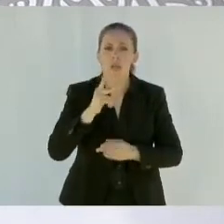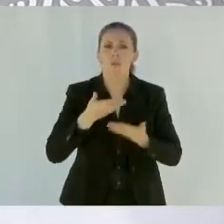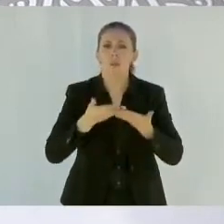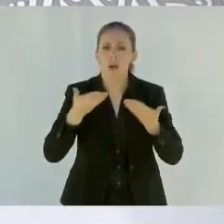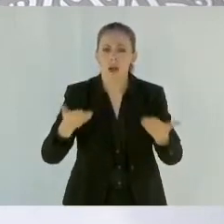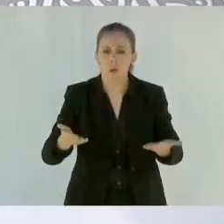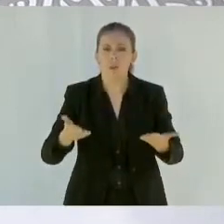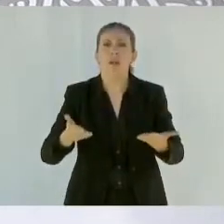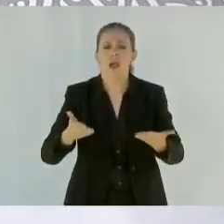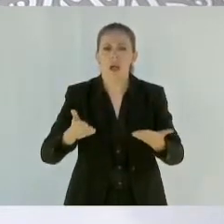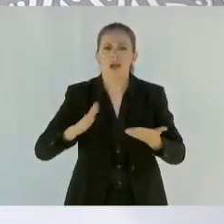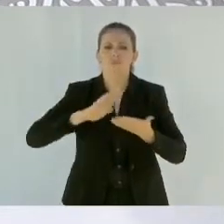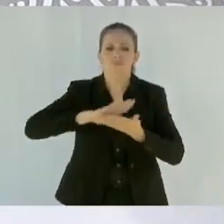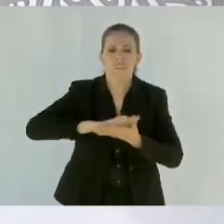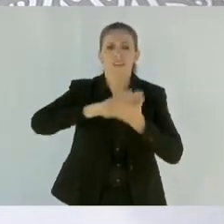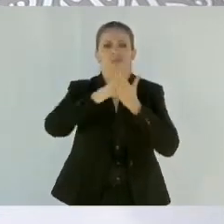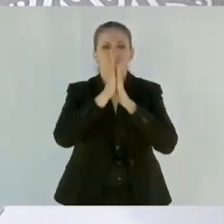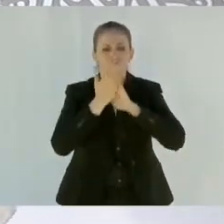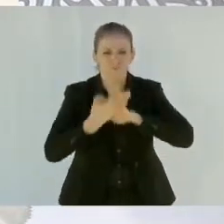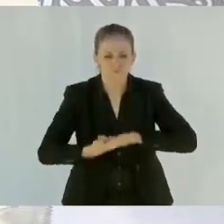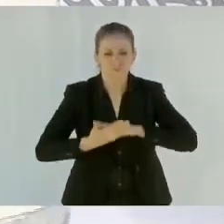hospitales, formar